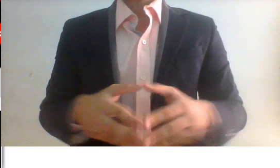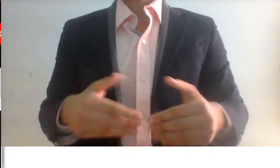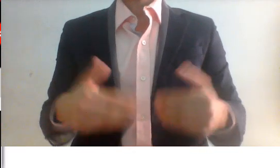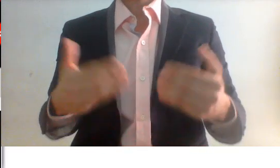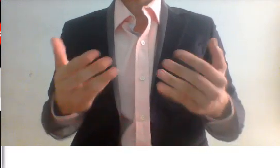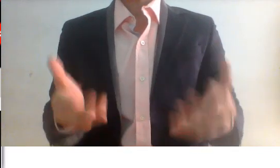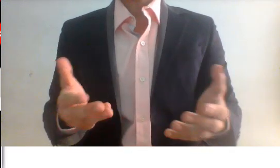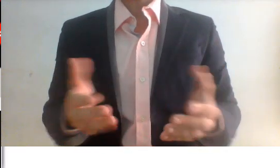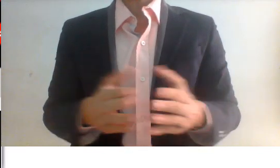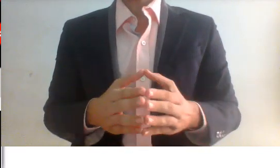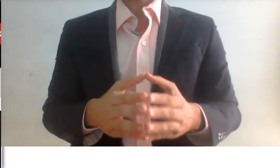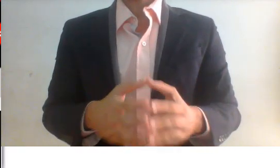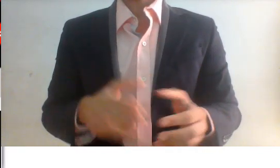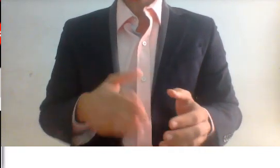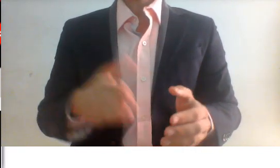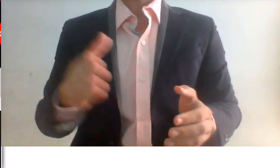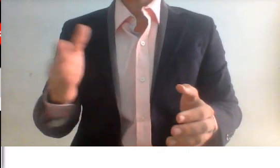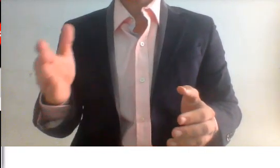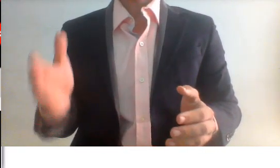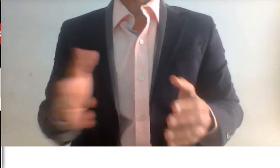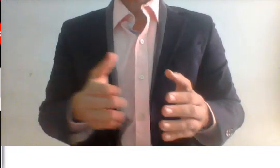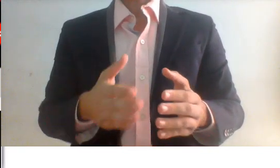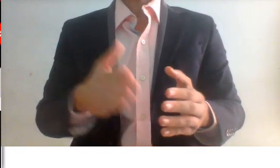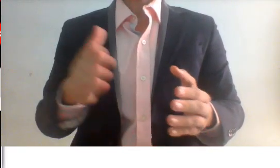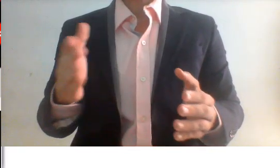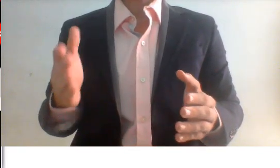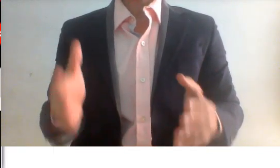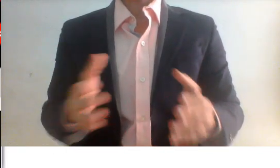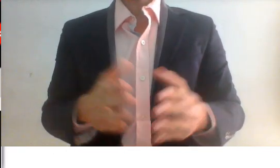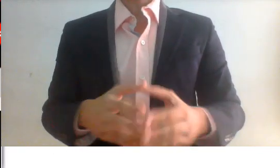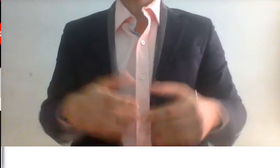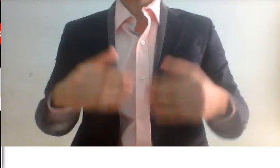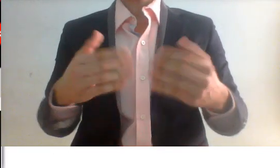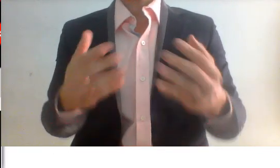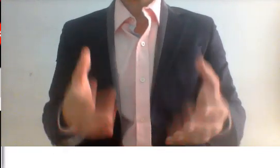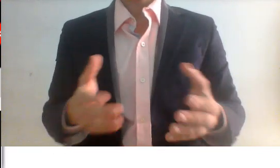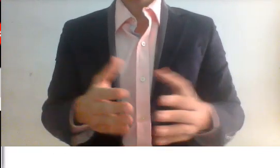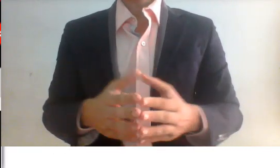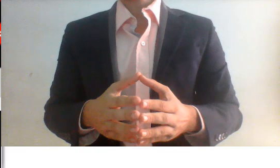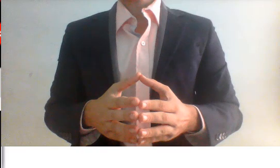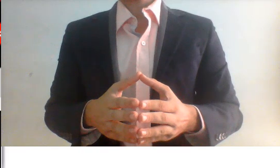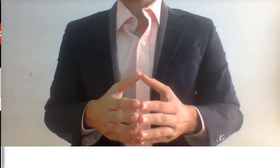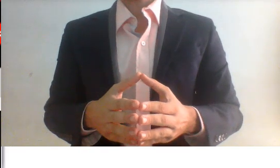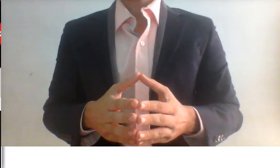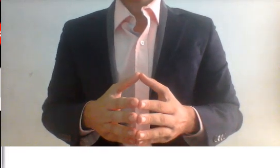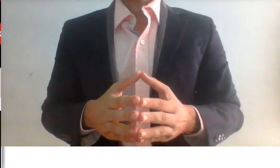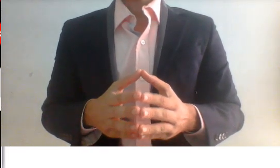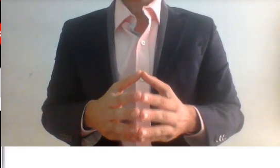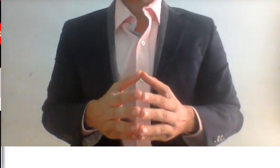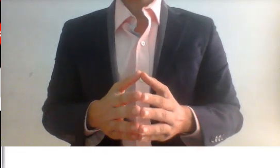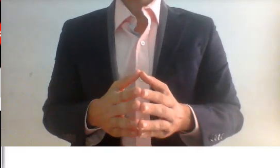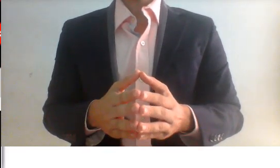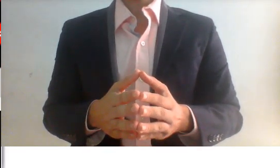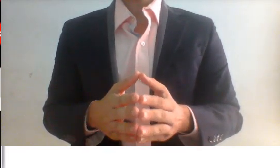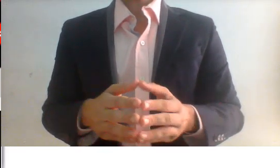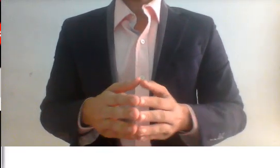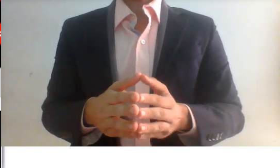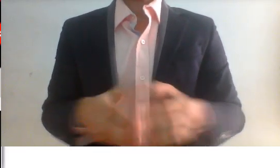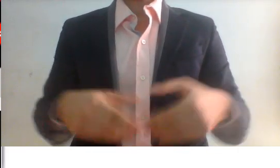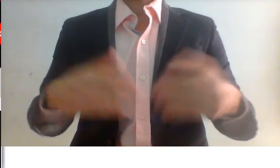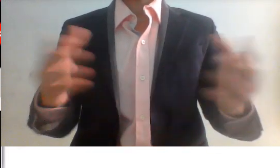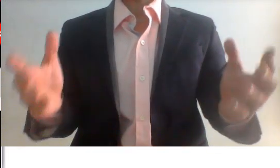Incluso había fideicomisos para pagar alimentación de varios funcionarios, había fideicomisos incluso para que los jueces